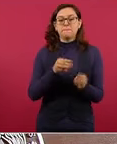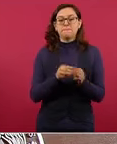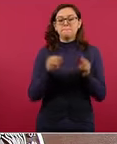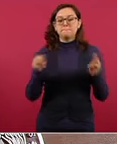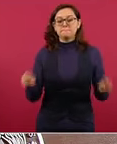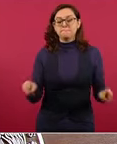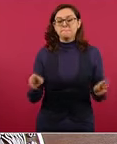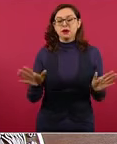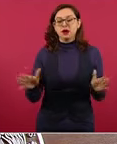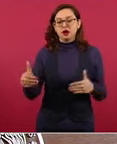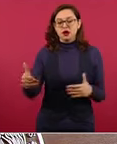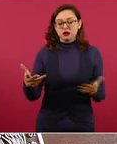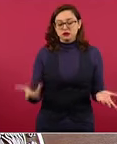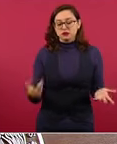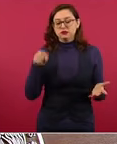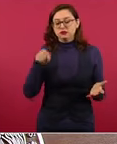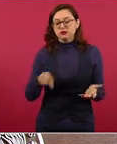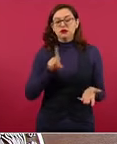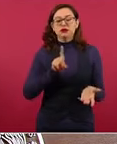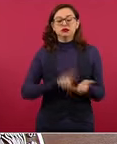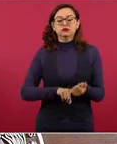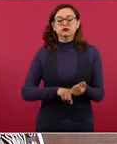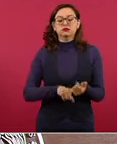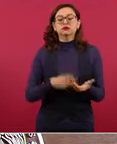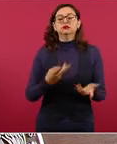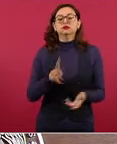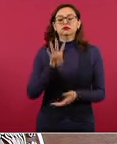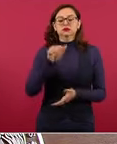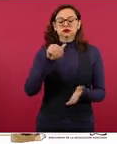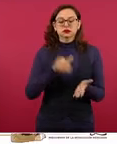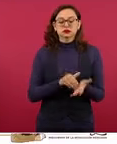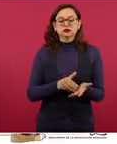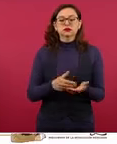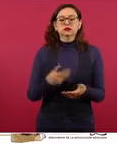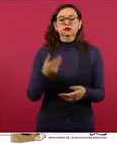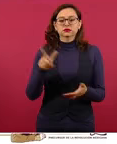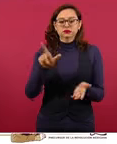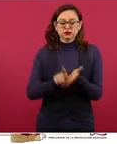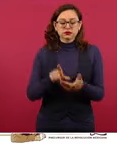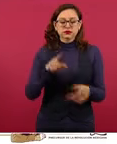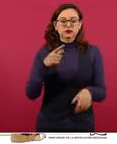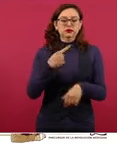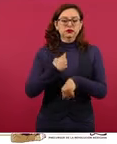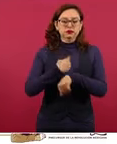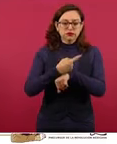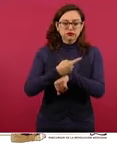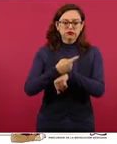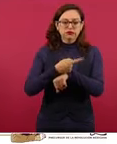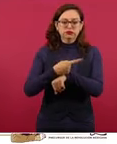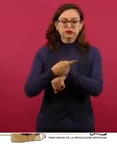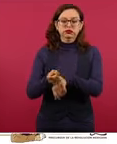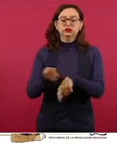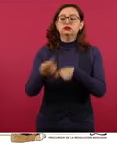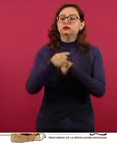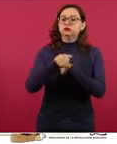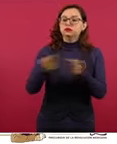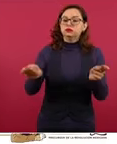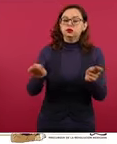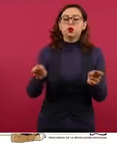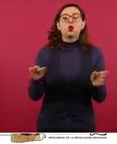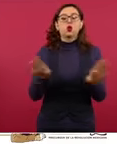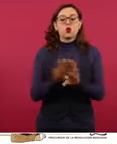cúbicos 4 mil 895 litros por segundo se distribuyen de la siguiente manera para el